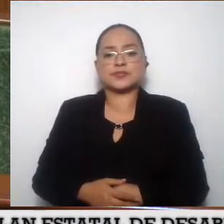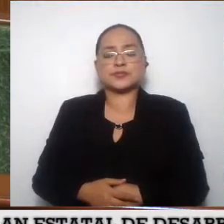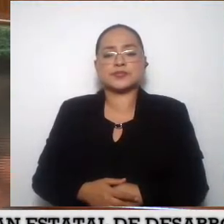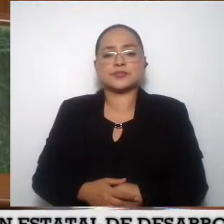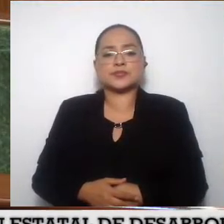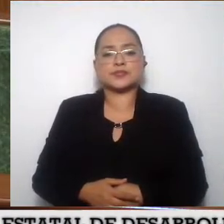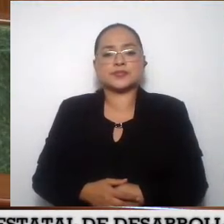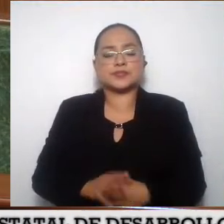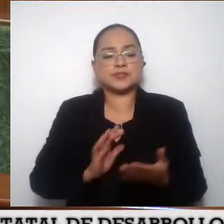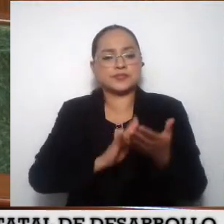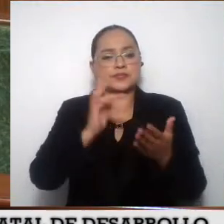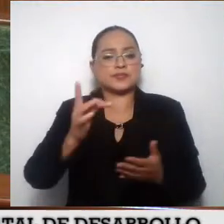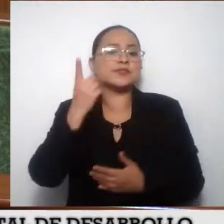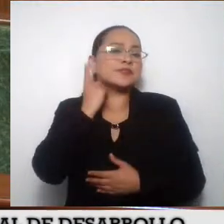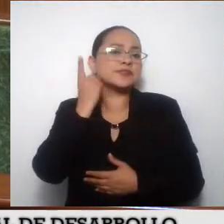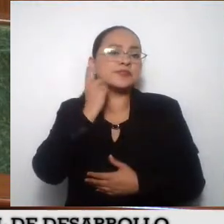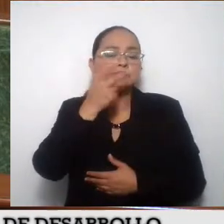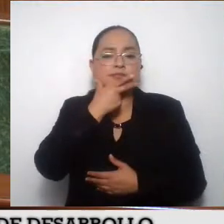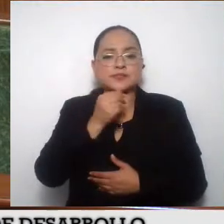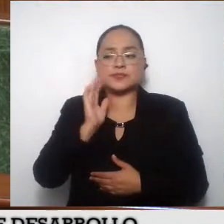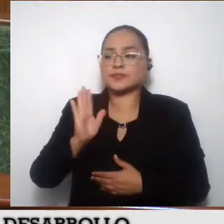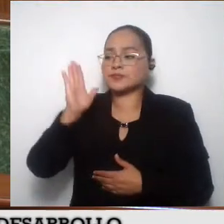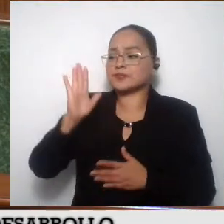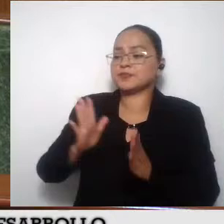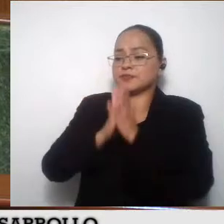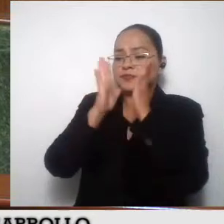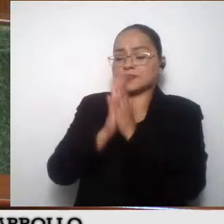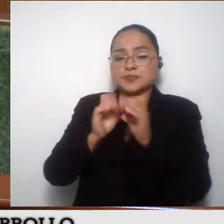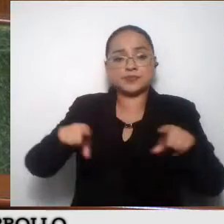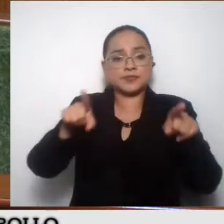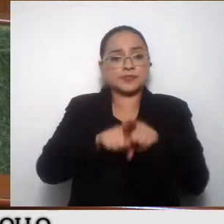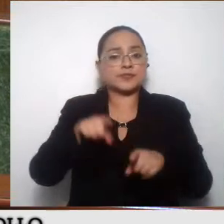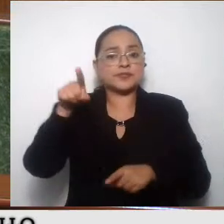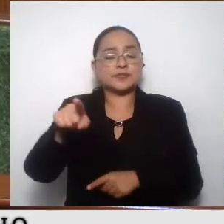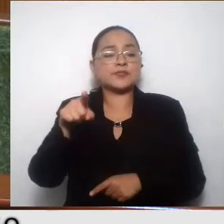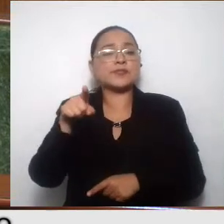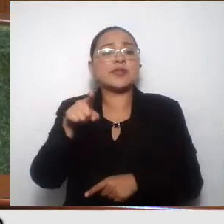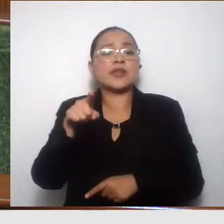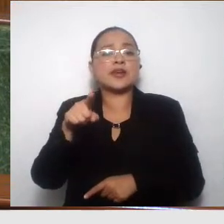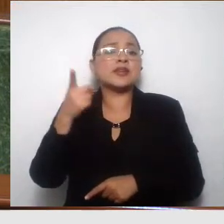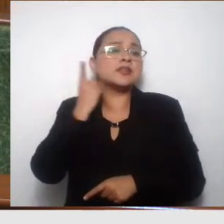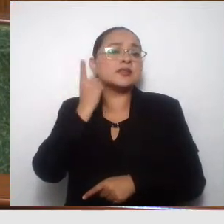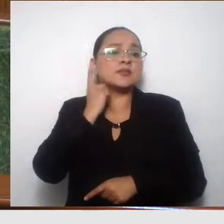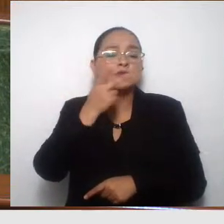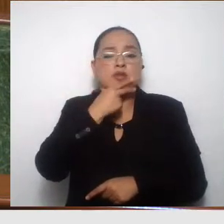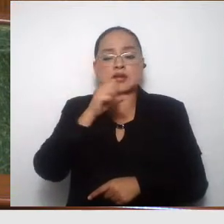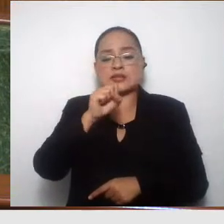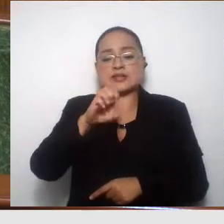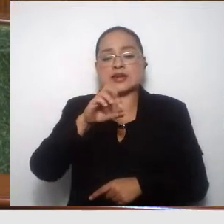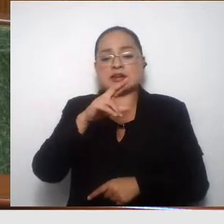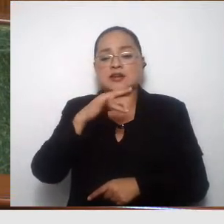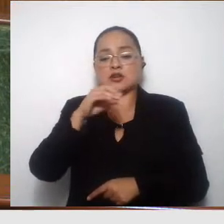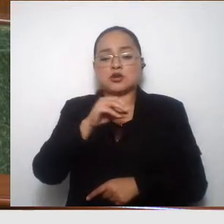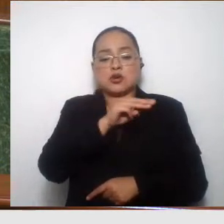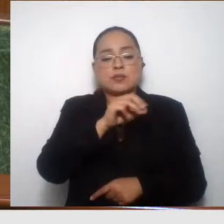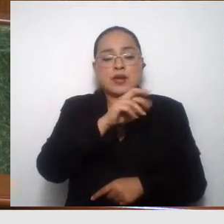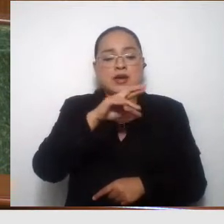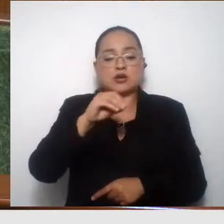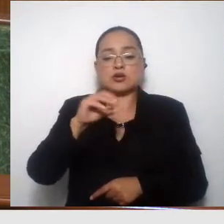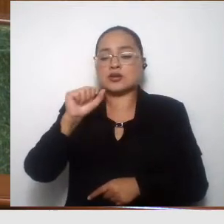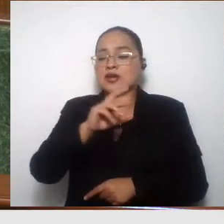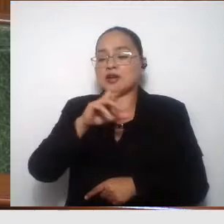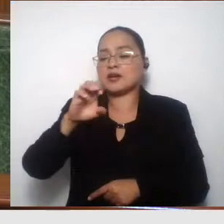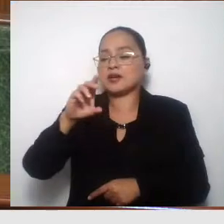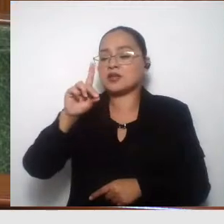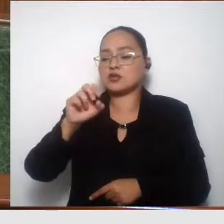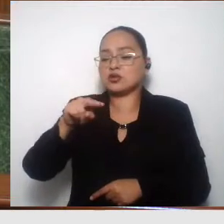Gracias, diputado. Ha solicitado el uso de la voz sobre el mismo tema el diputado Sergio Mario Arredondo. Se le concede el uso